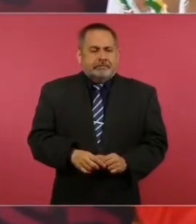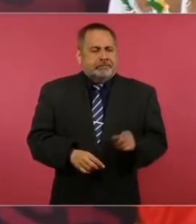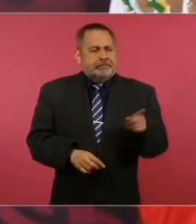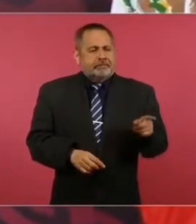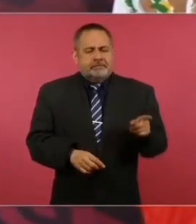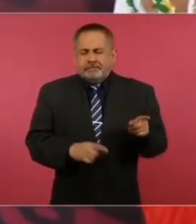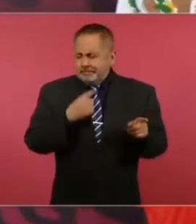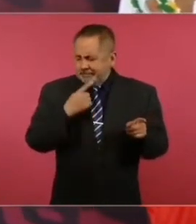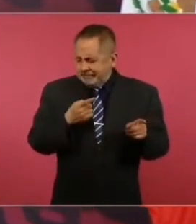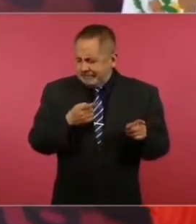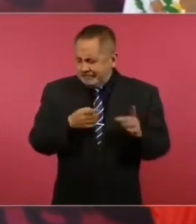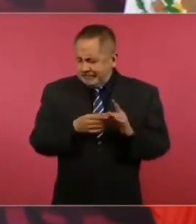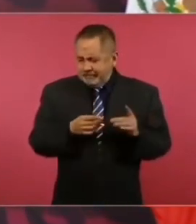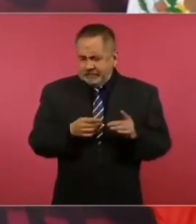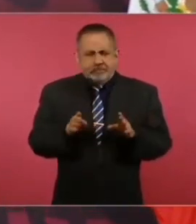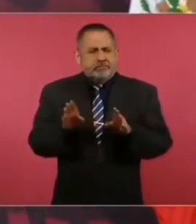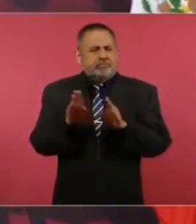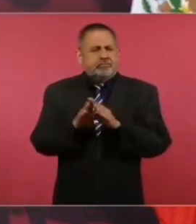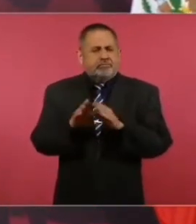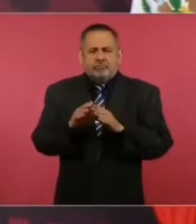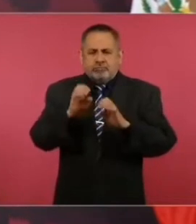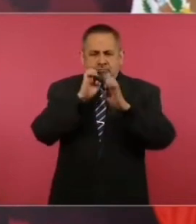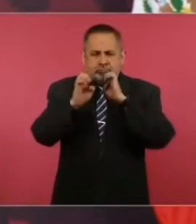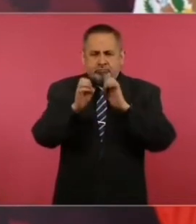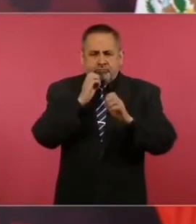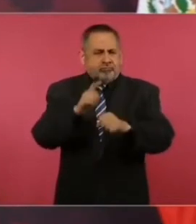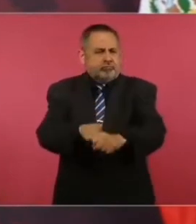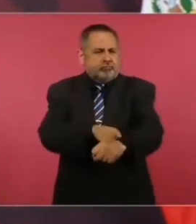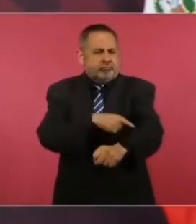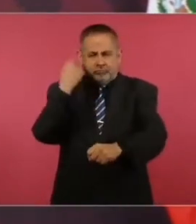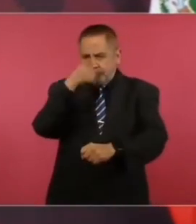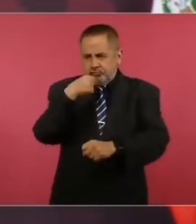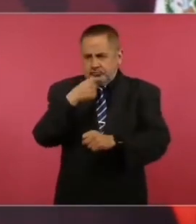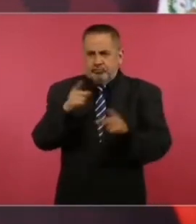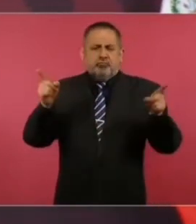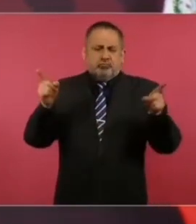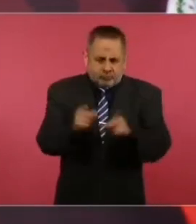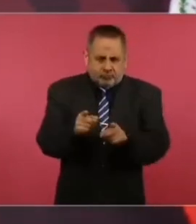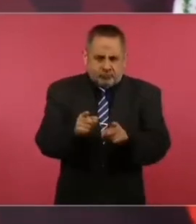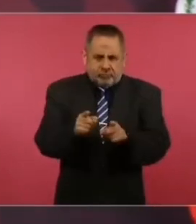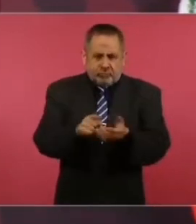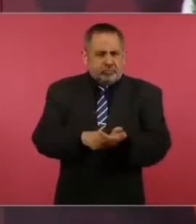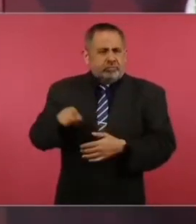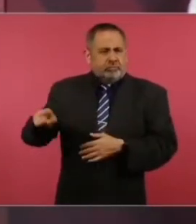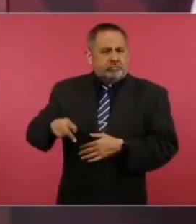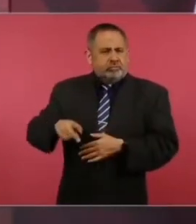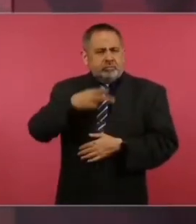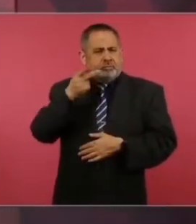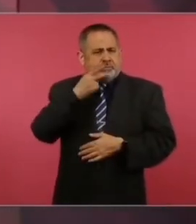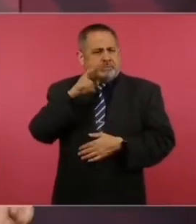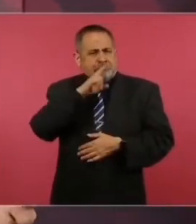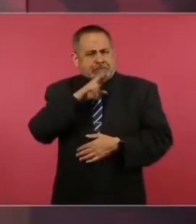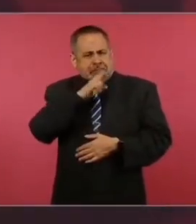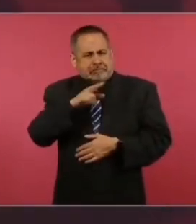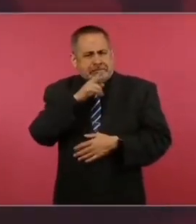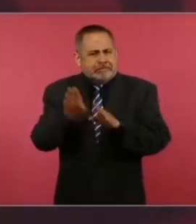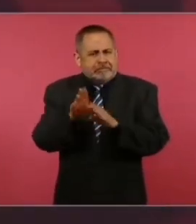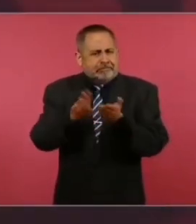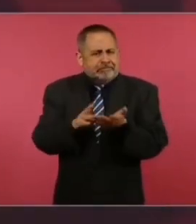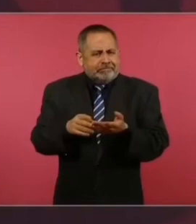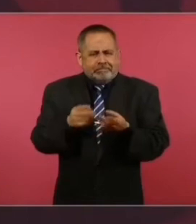reducir una entrevista del presidente si no habla de corrido? O